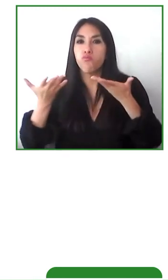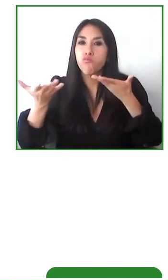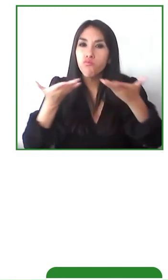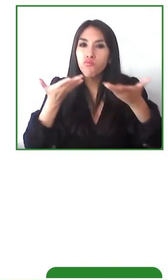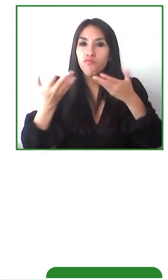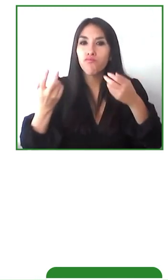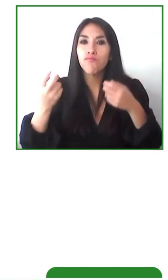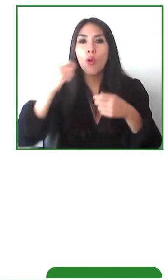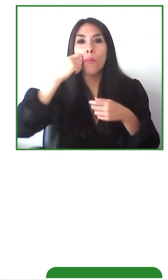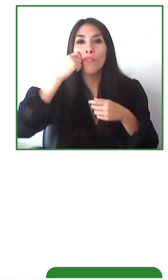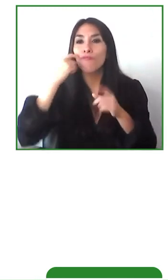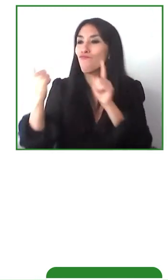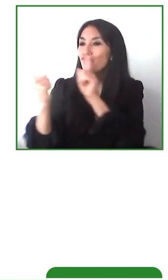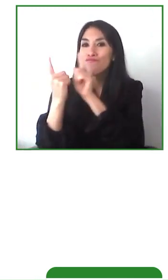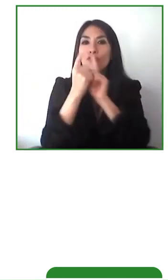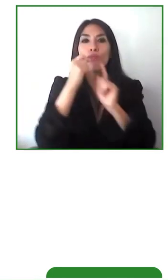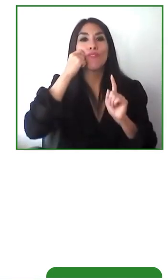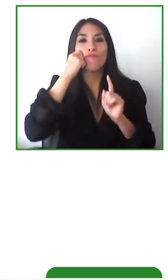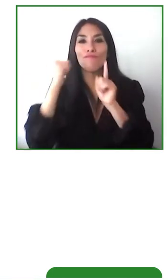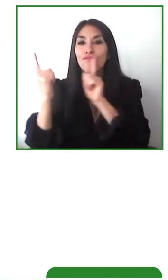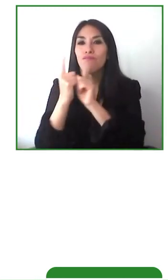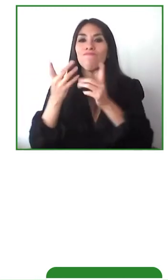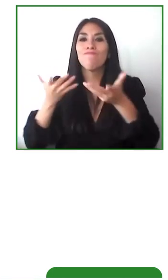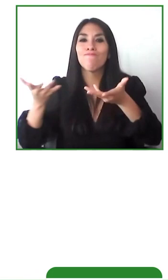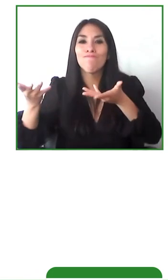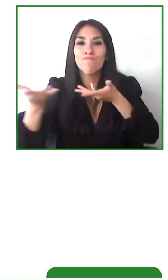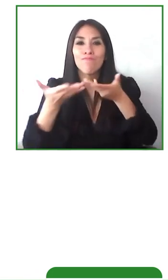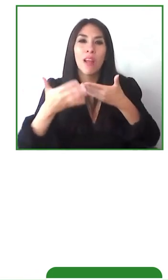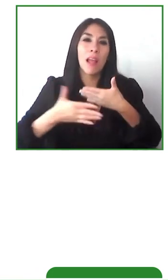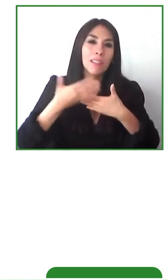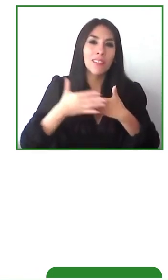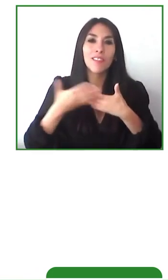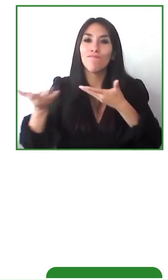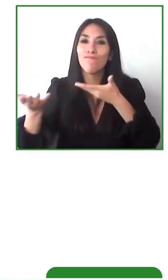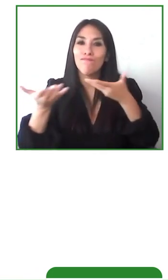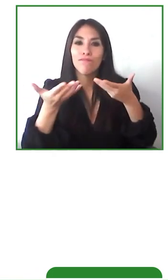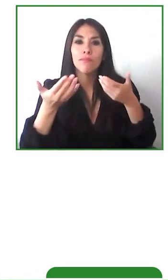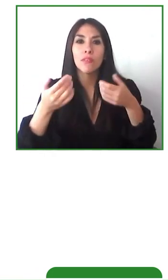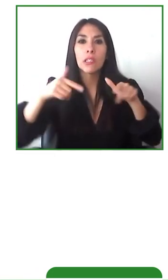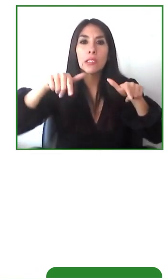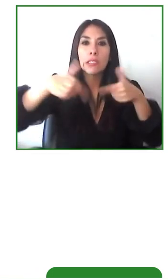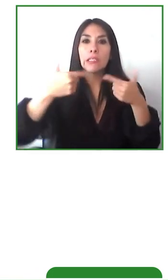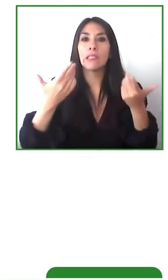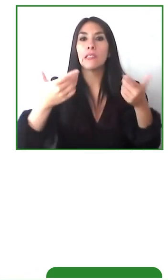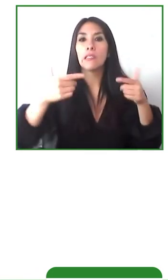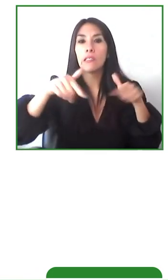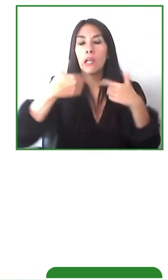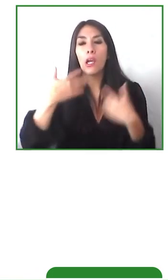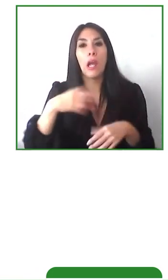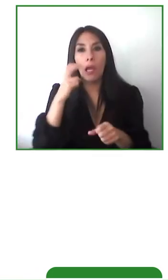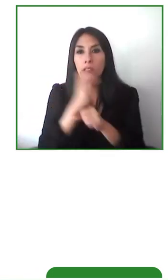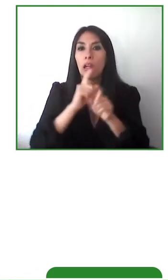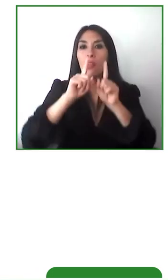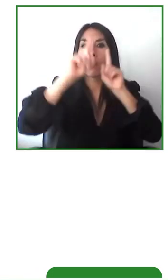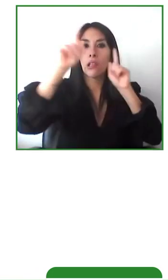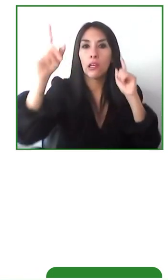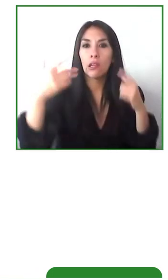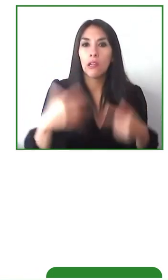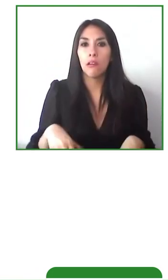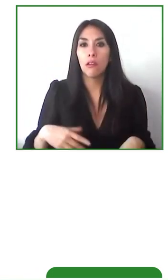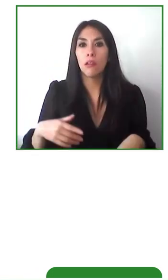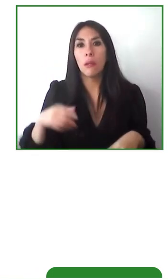caso tuvimos que hacerlo remotamente, teníamos que reunirnos más frecuentemente y teníamos que mantener ese compromiso